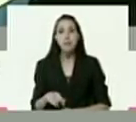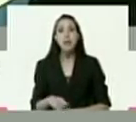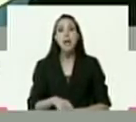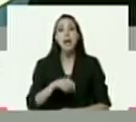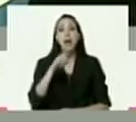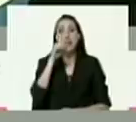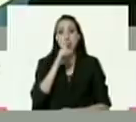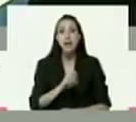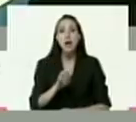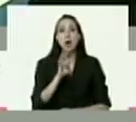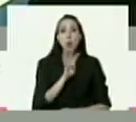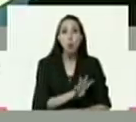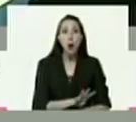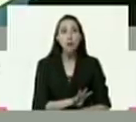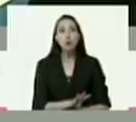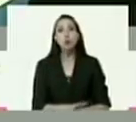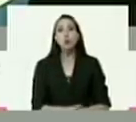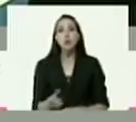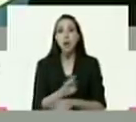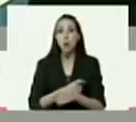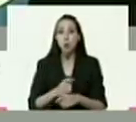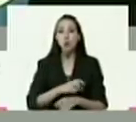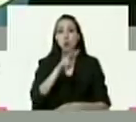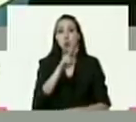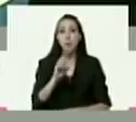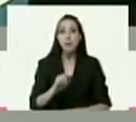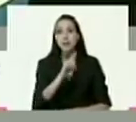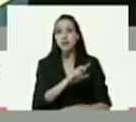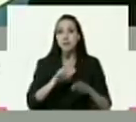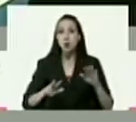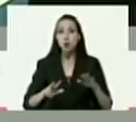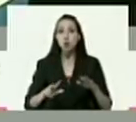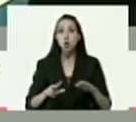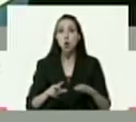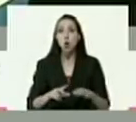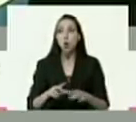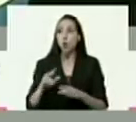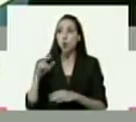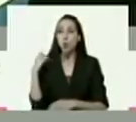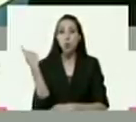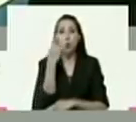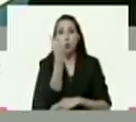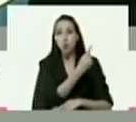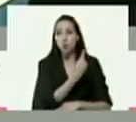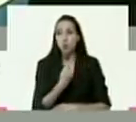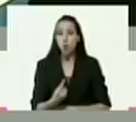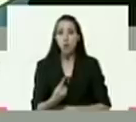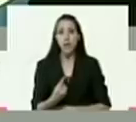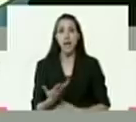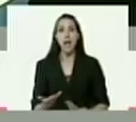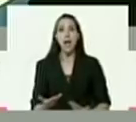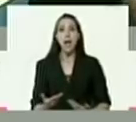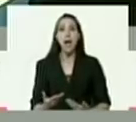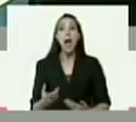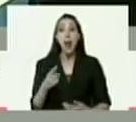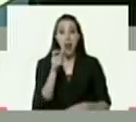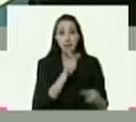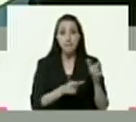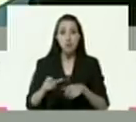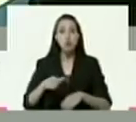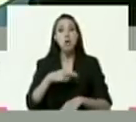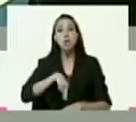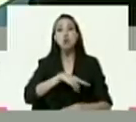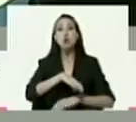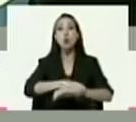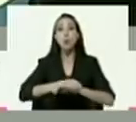agosto del año 2018 con aquellos drones, les dimos la información que confesaron quienes capturamos,